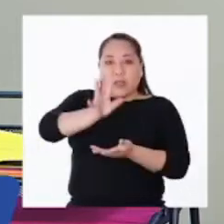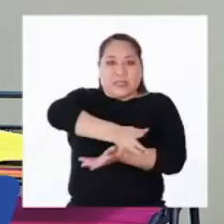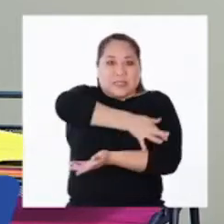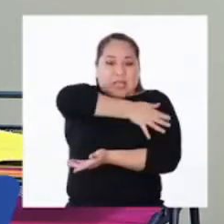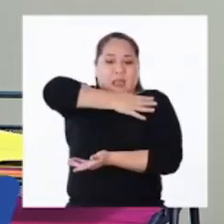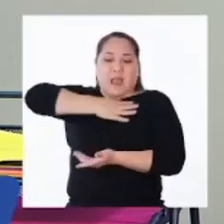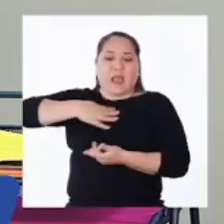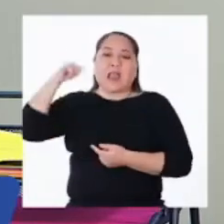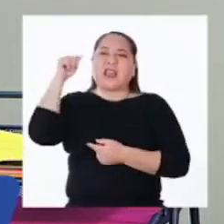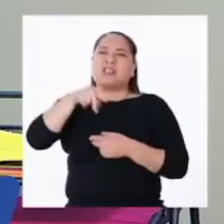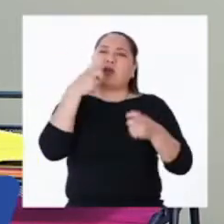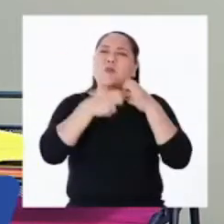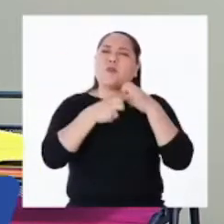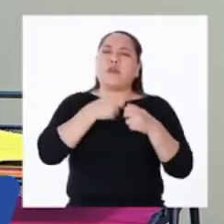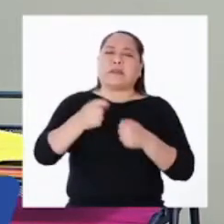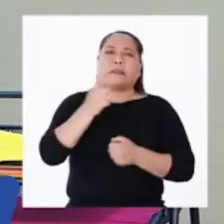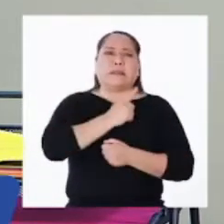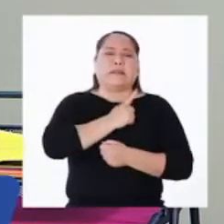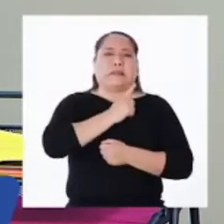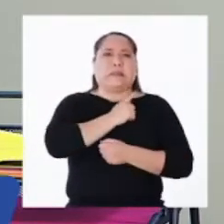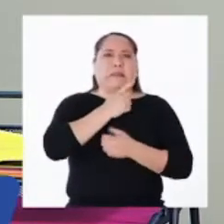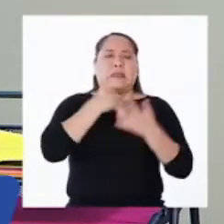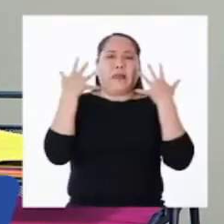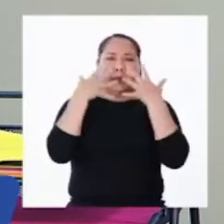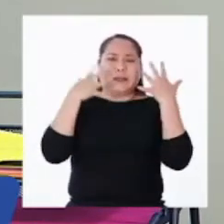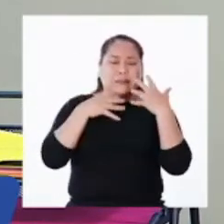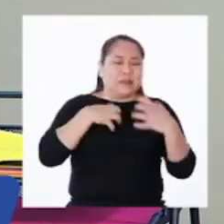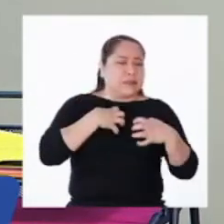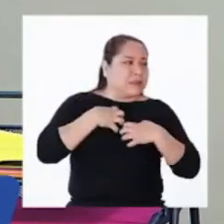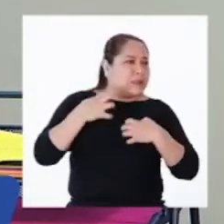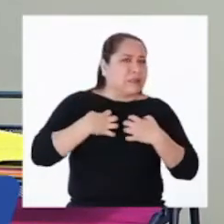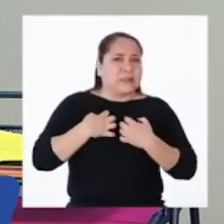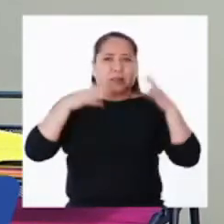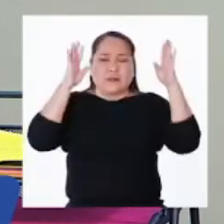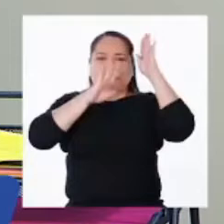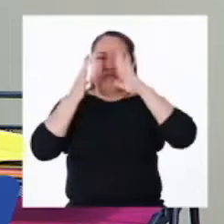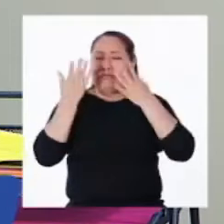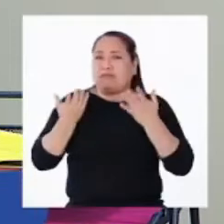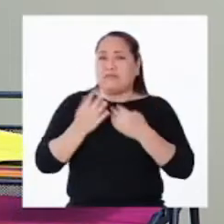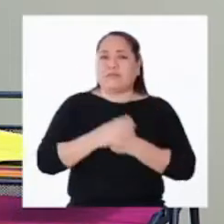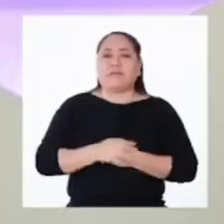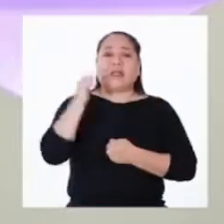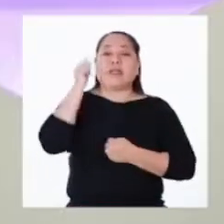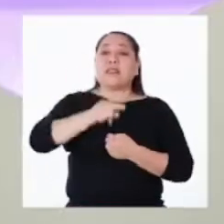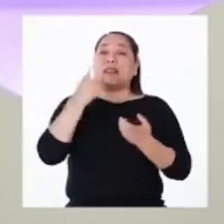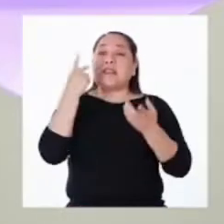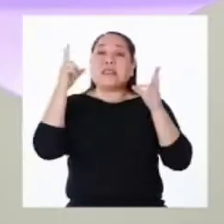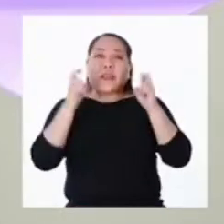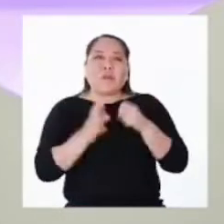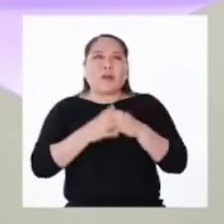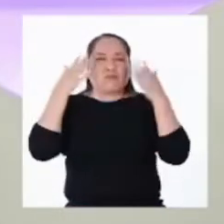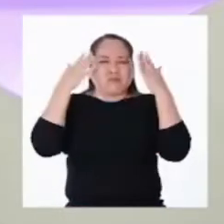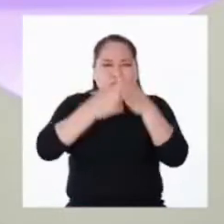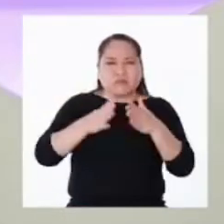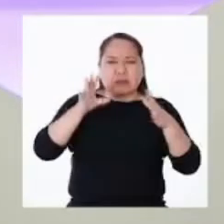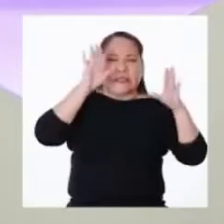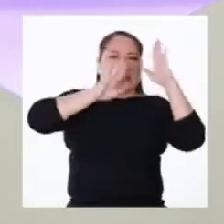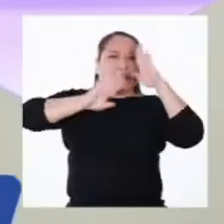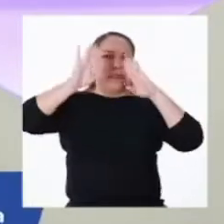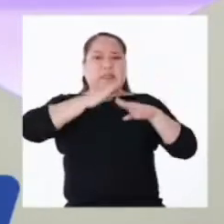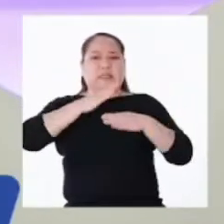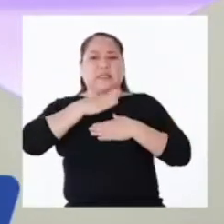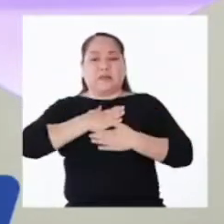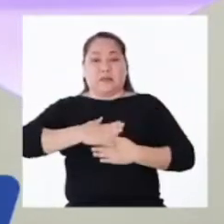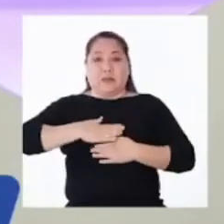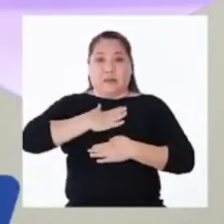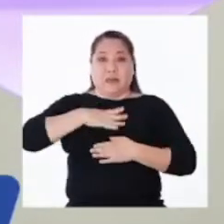sistema circulatorio ante estas situaciones de estrés, miedo, angustia e inseguridad? Ante una situación concreta de estrés